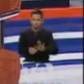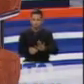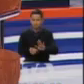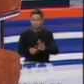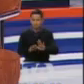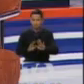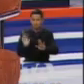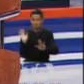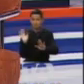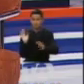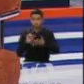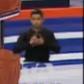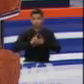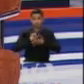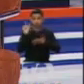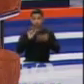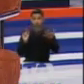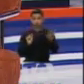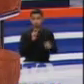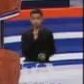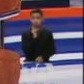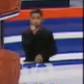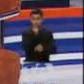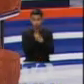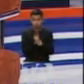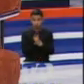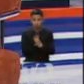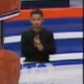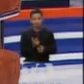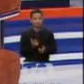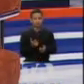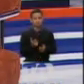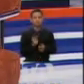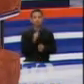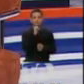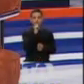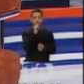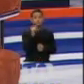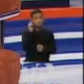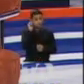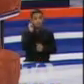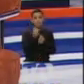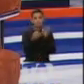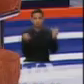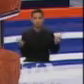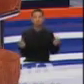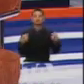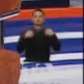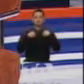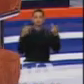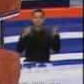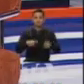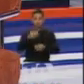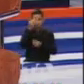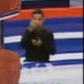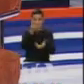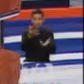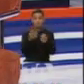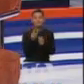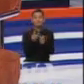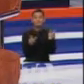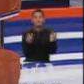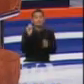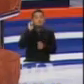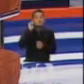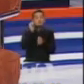no son las cifras que reflejan la magnitud de lo que está pasando, pues muchas mujeres, y yo me atrevería incluso a decir que la mayoría